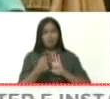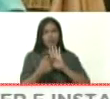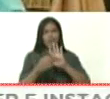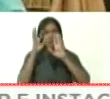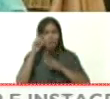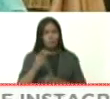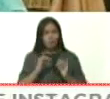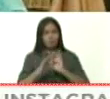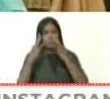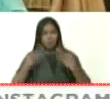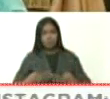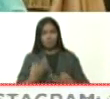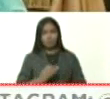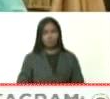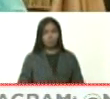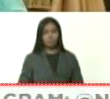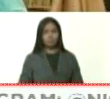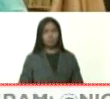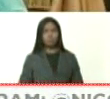ejemplar.